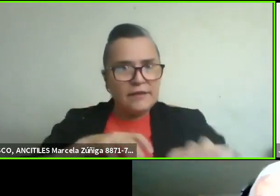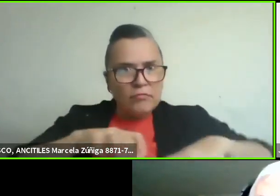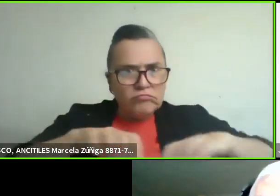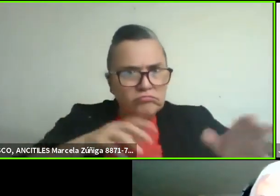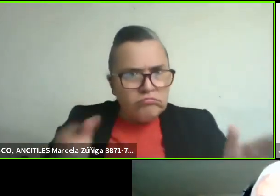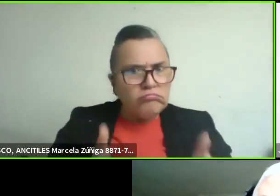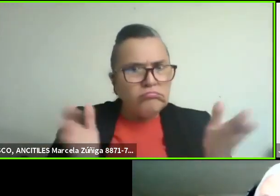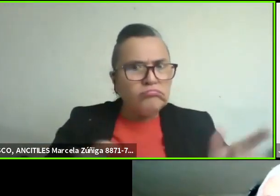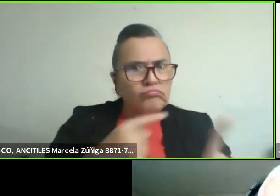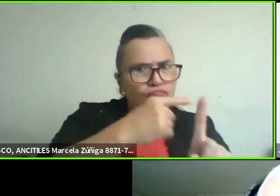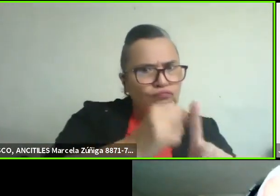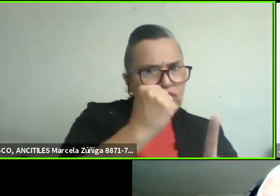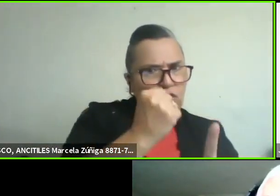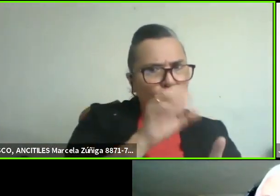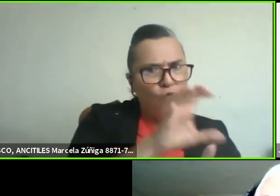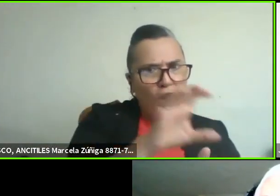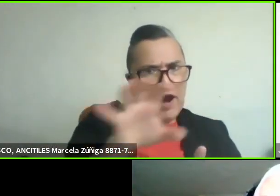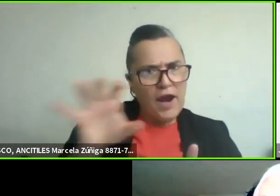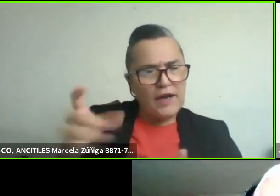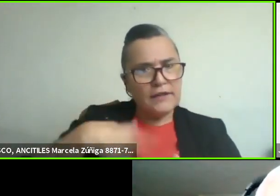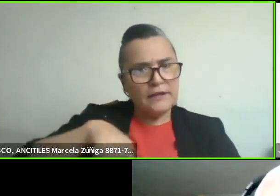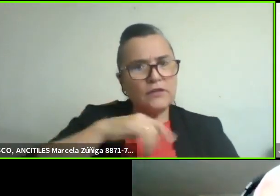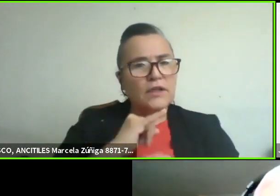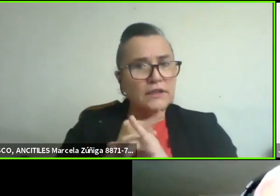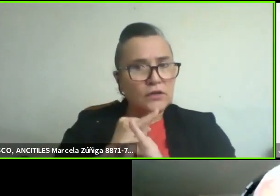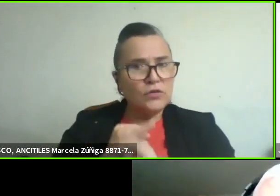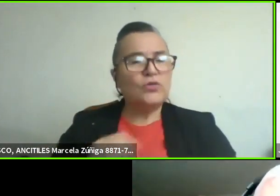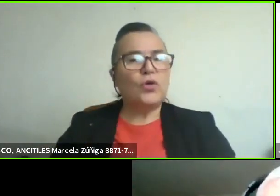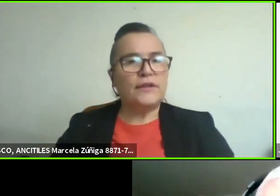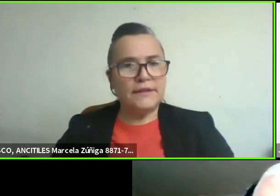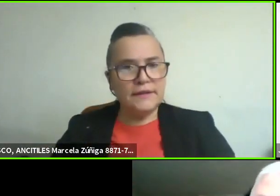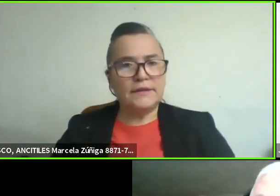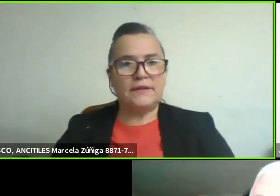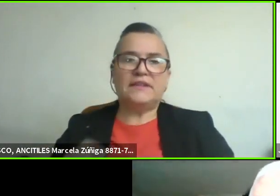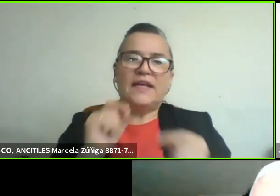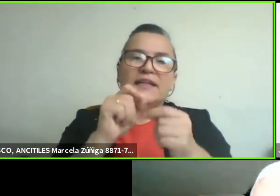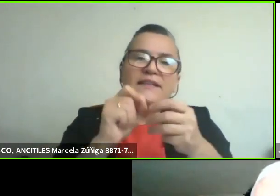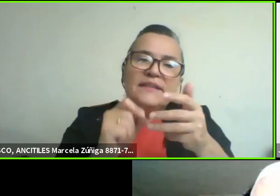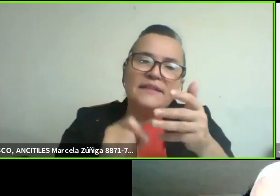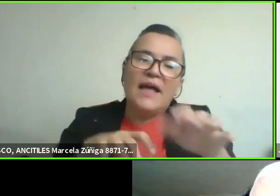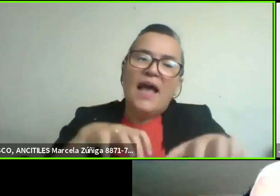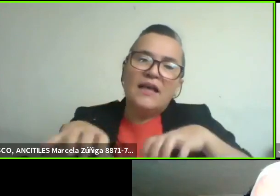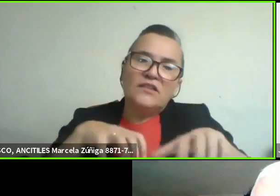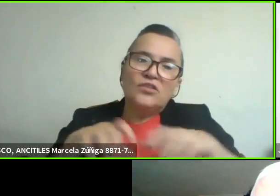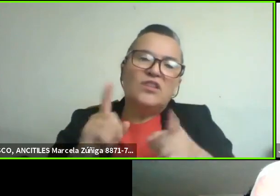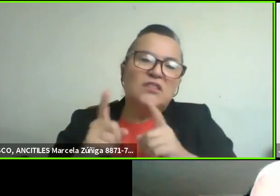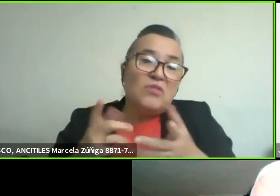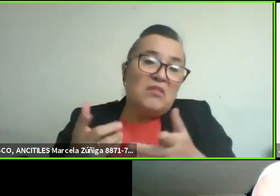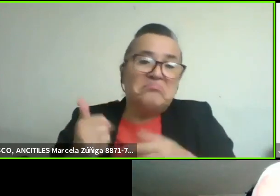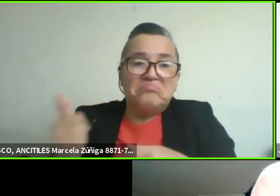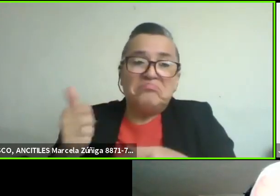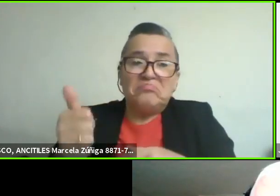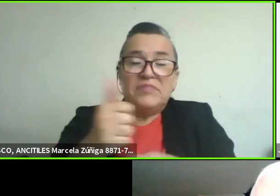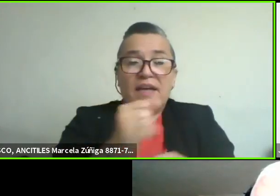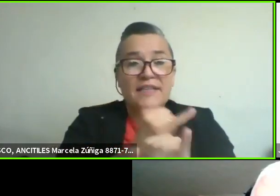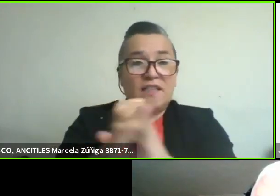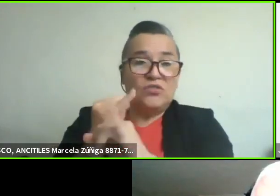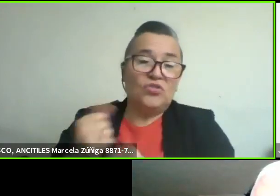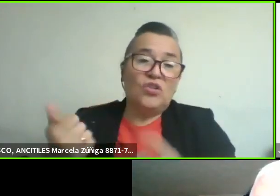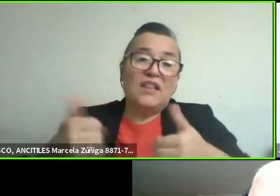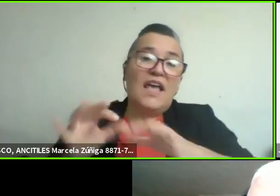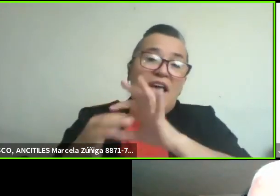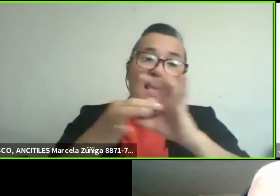muy definidas y muy fuertes en nuestras instituciones ya el detalle de estas acciones corresponderá a cada institución de acuerdo un análisis de la situación